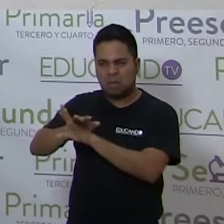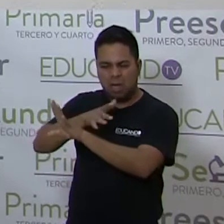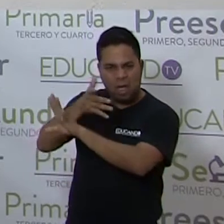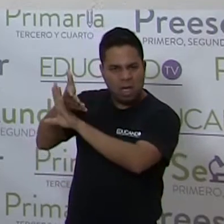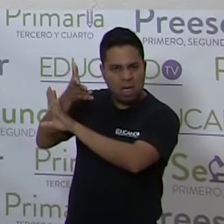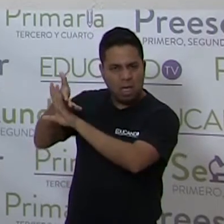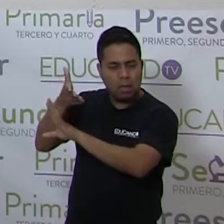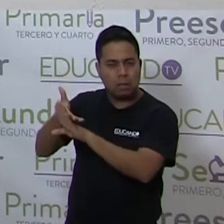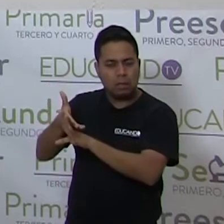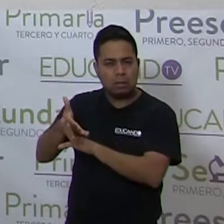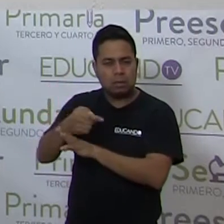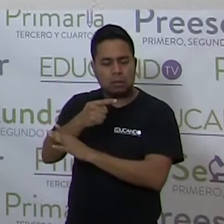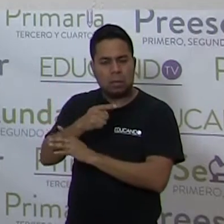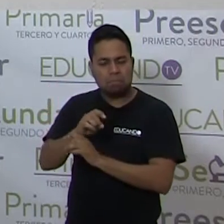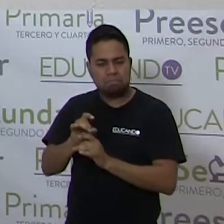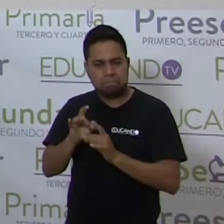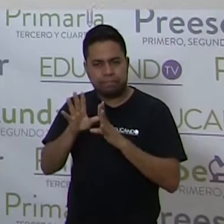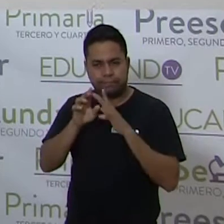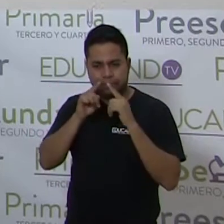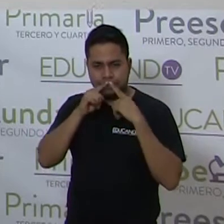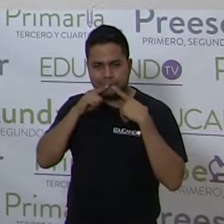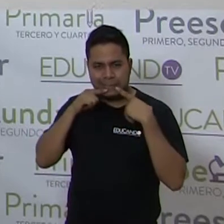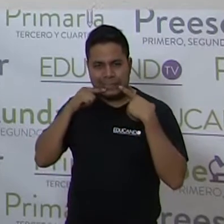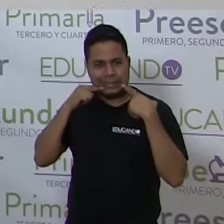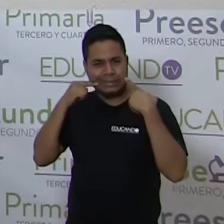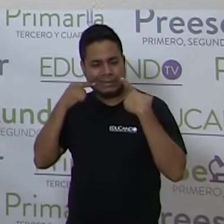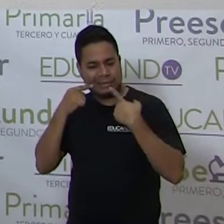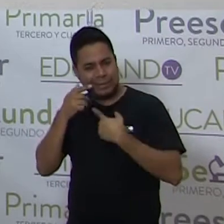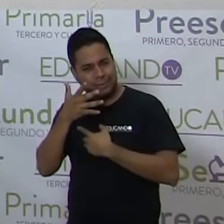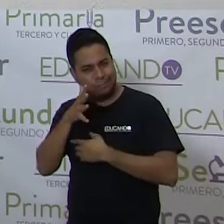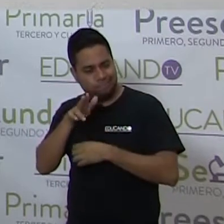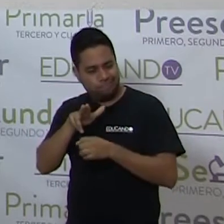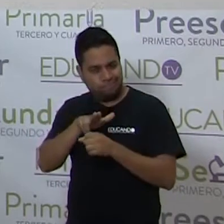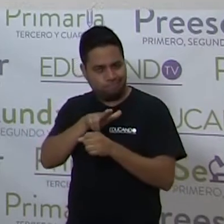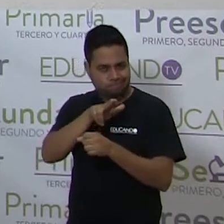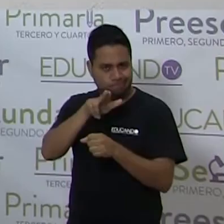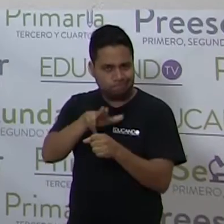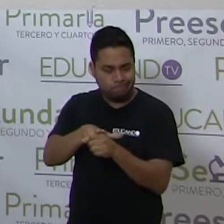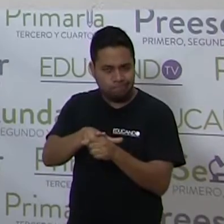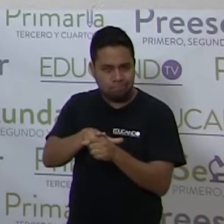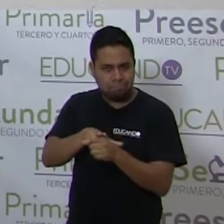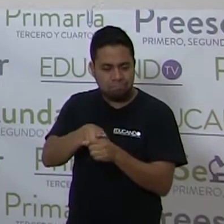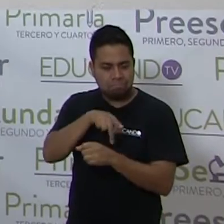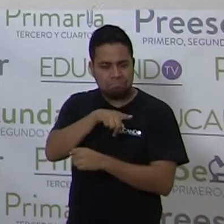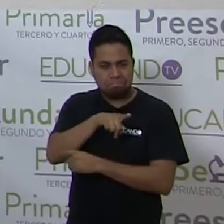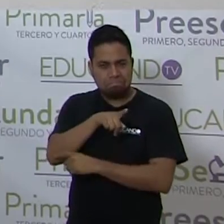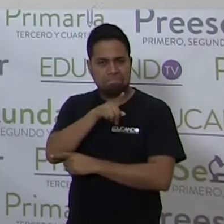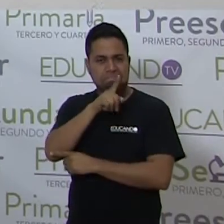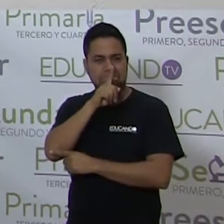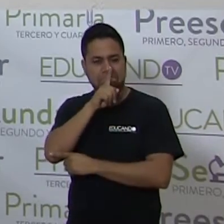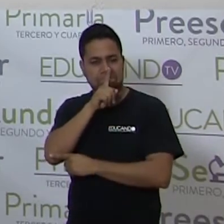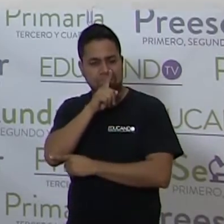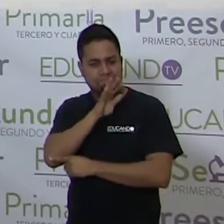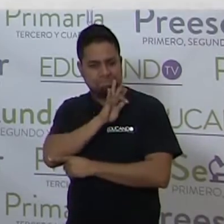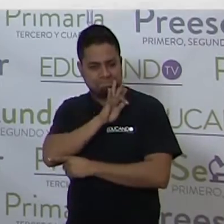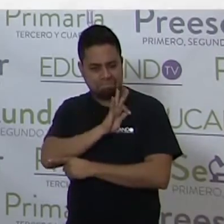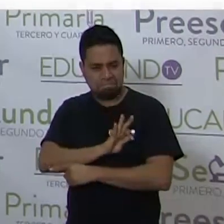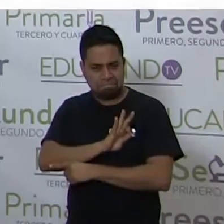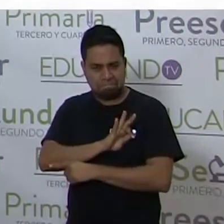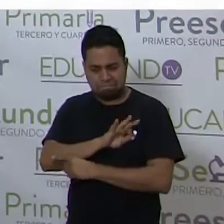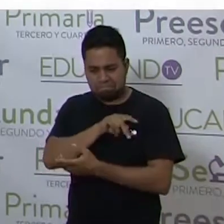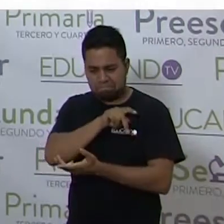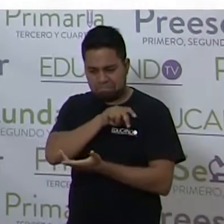Despuntaba una tenue sonrisa que le dulcificaba el gesto. Sin hacer partícipe a nadie de sus